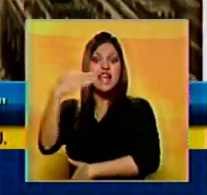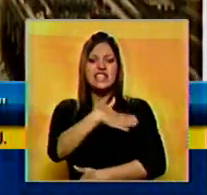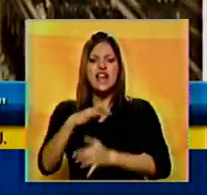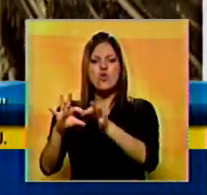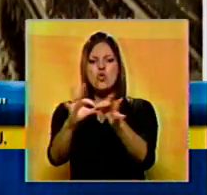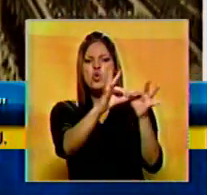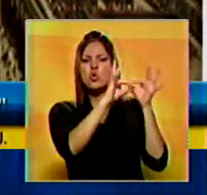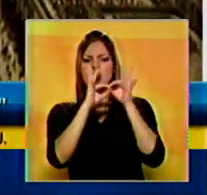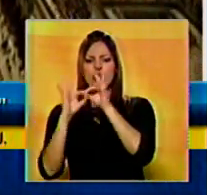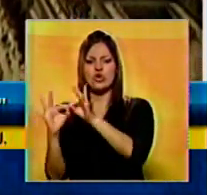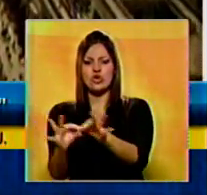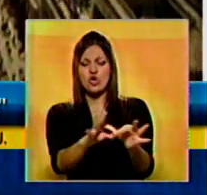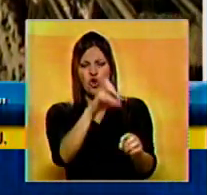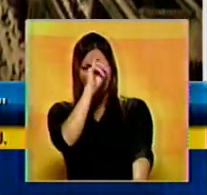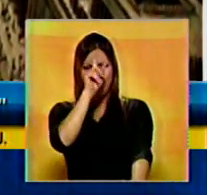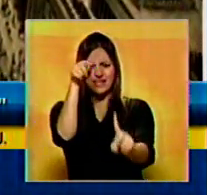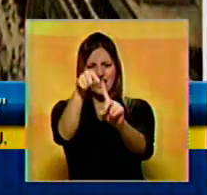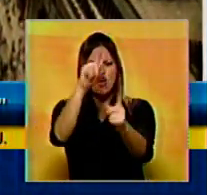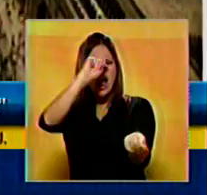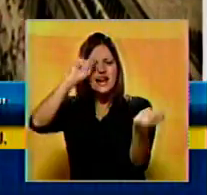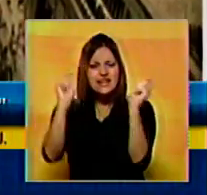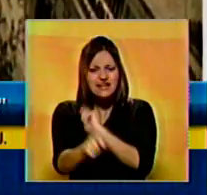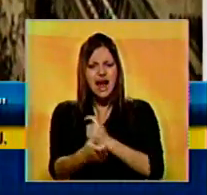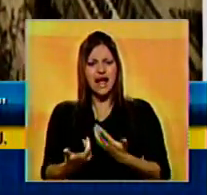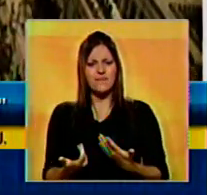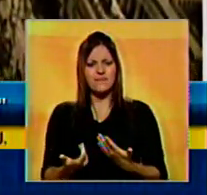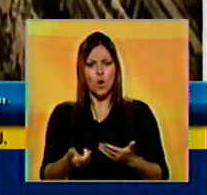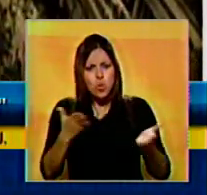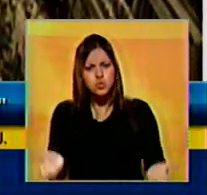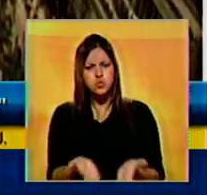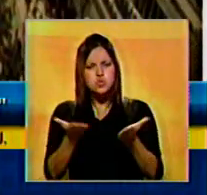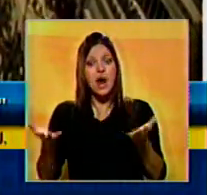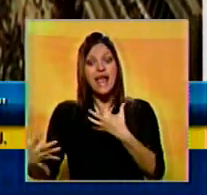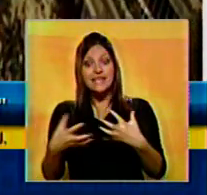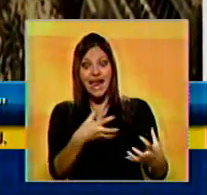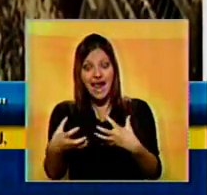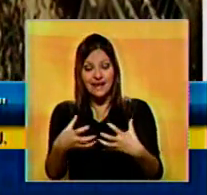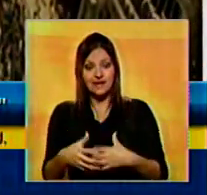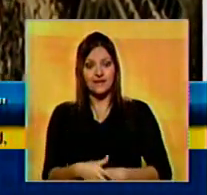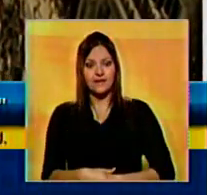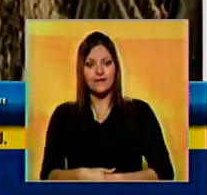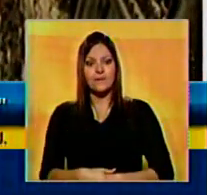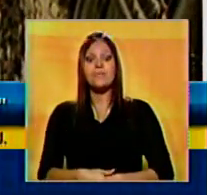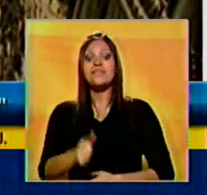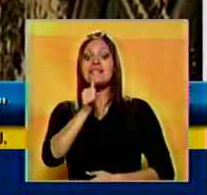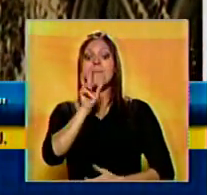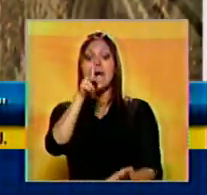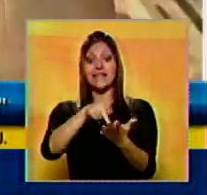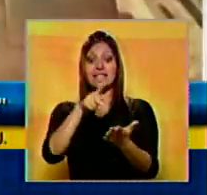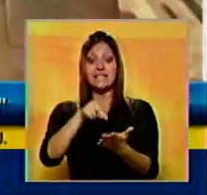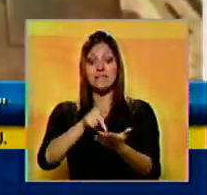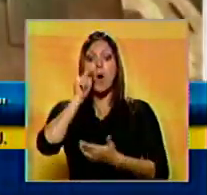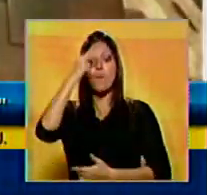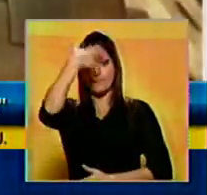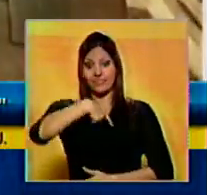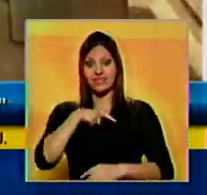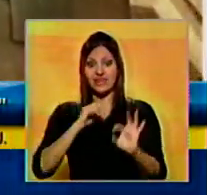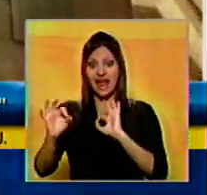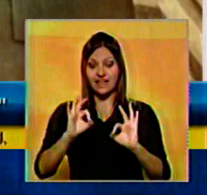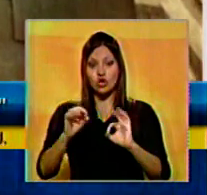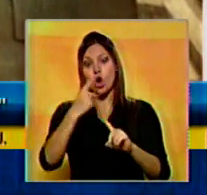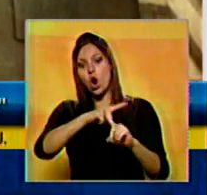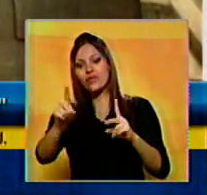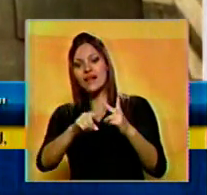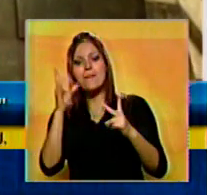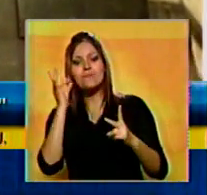toda Grecia dirigiendo el cambio que modificará el curso de la guerra. Esta cinta está protagonizada por Sullivan Stapleton, Eva